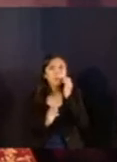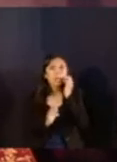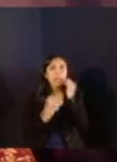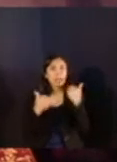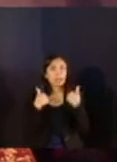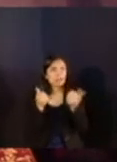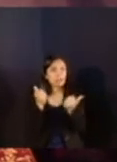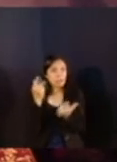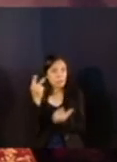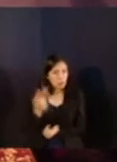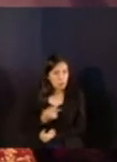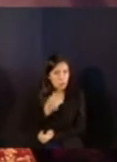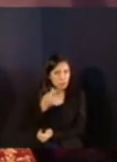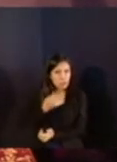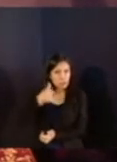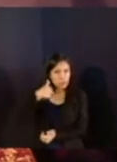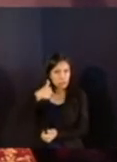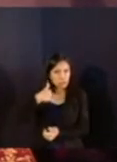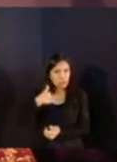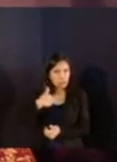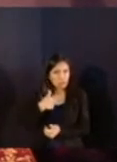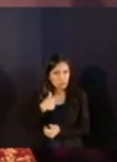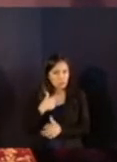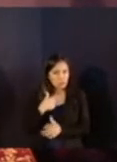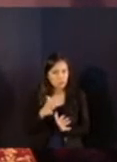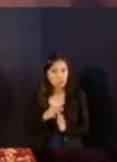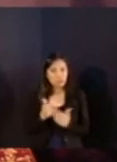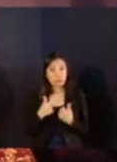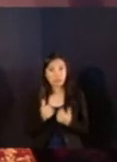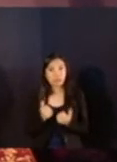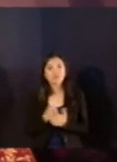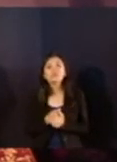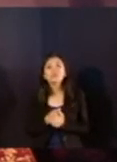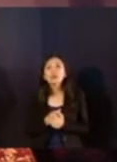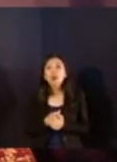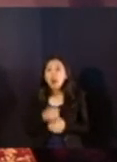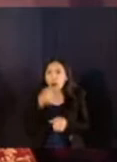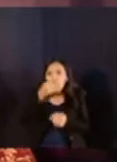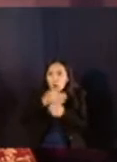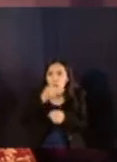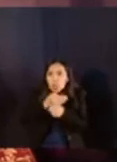la pregunta era ¿qué requiere el actual